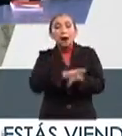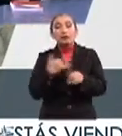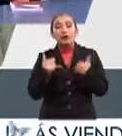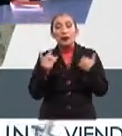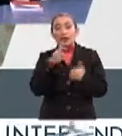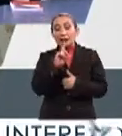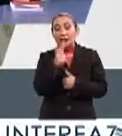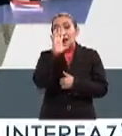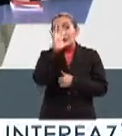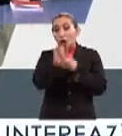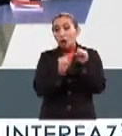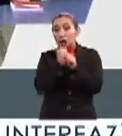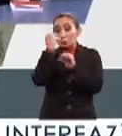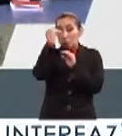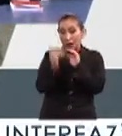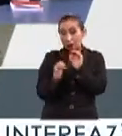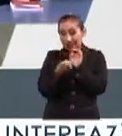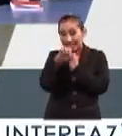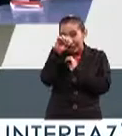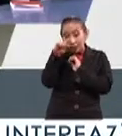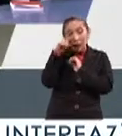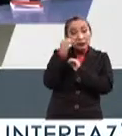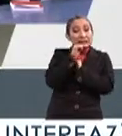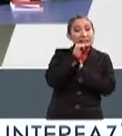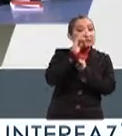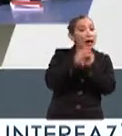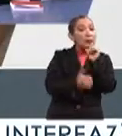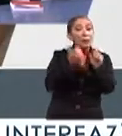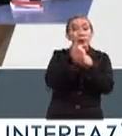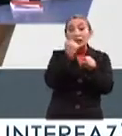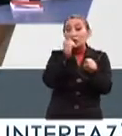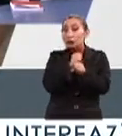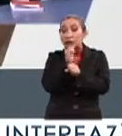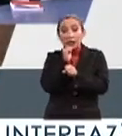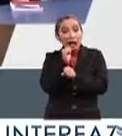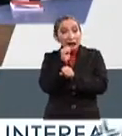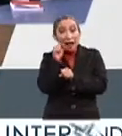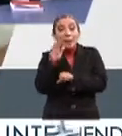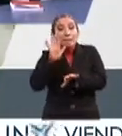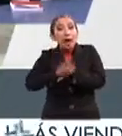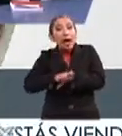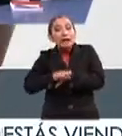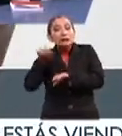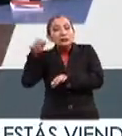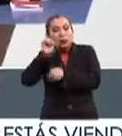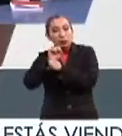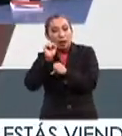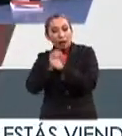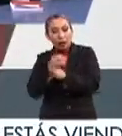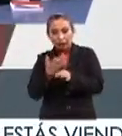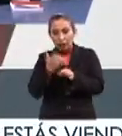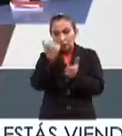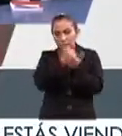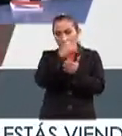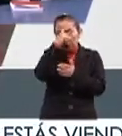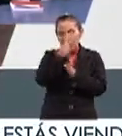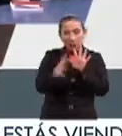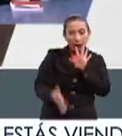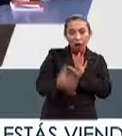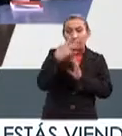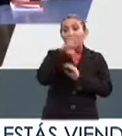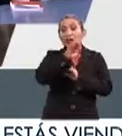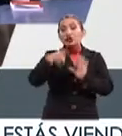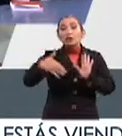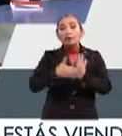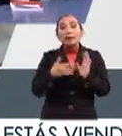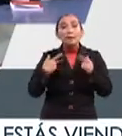de 35 años que no han concluido su educación básica, pero principalmente la secundaria. En la Ciudad de México actualmente hay poco menos de